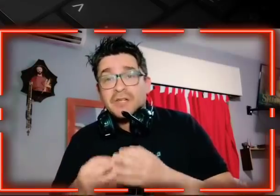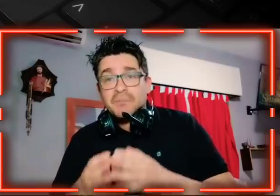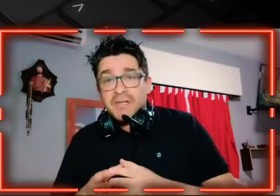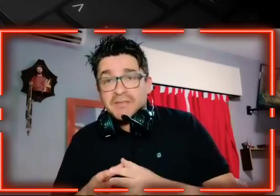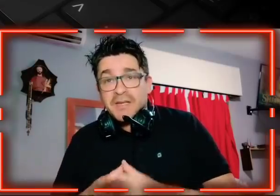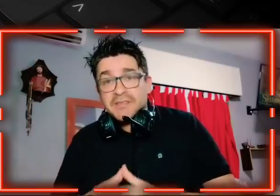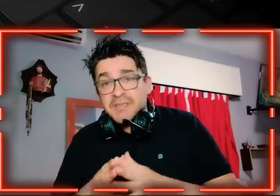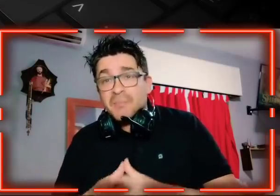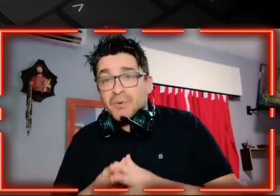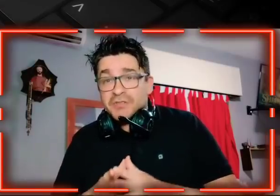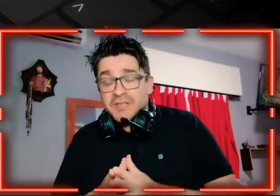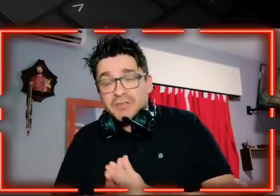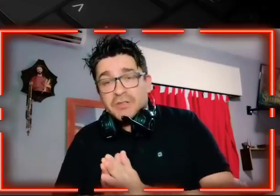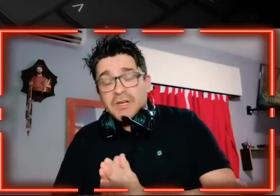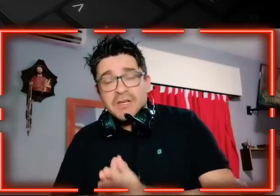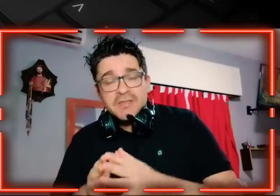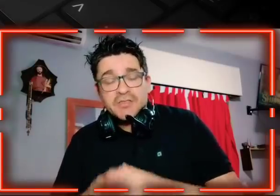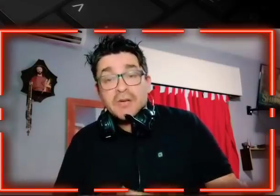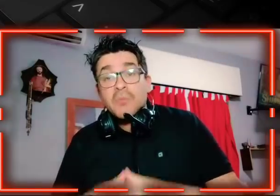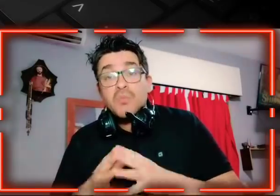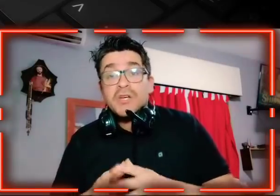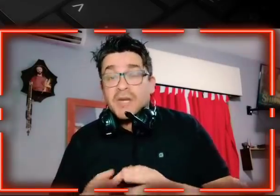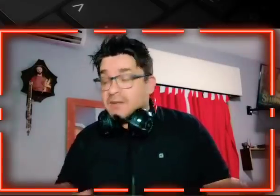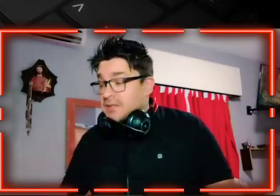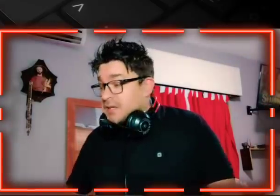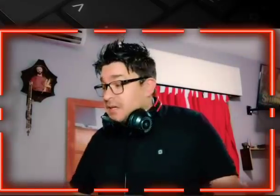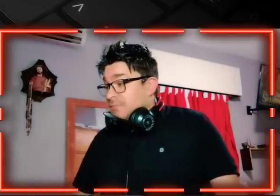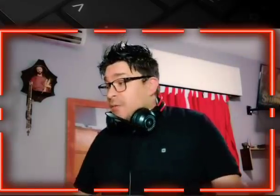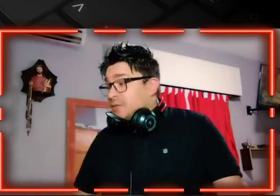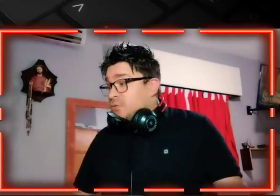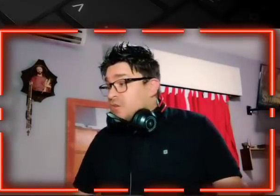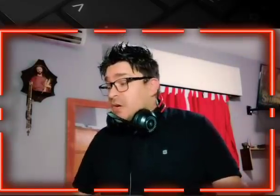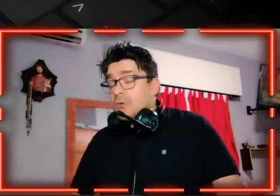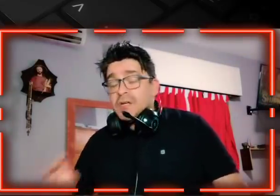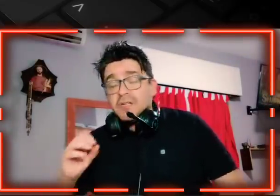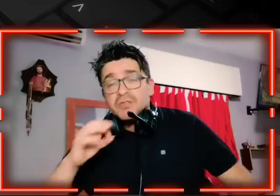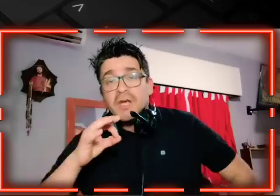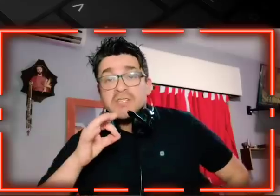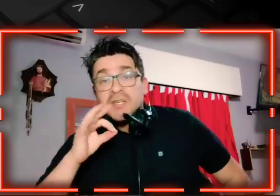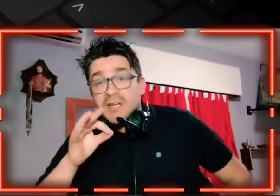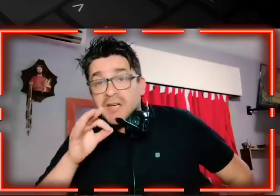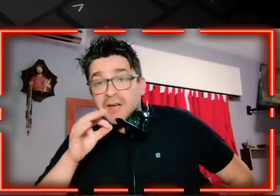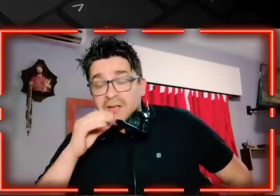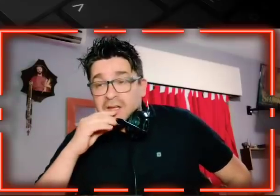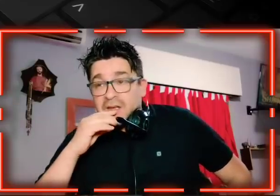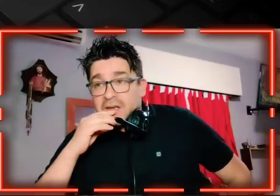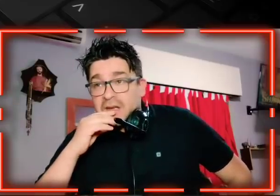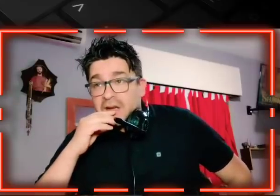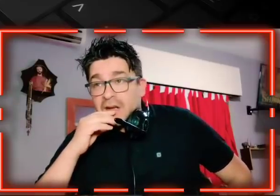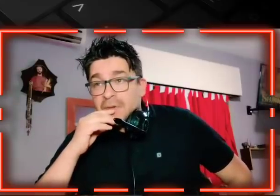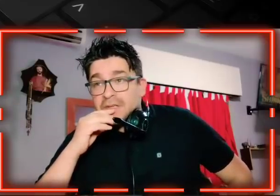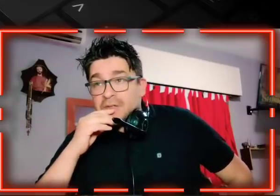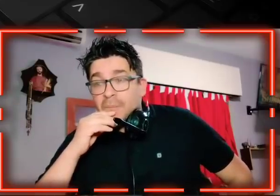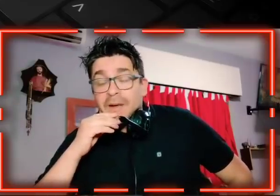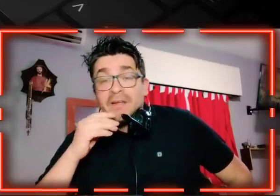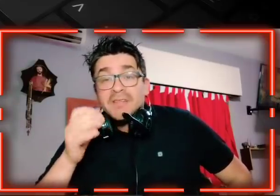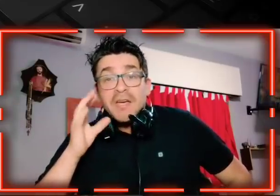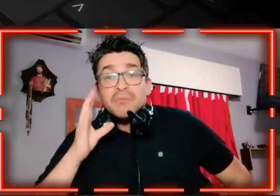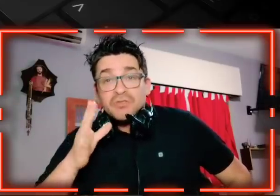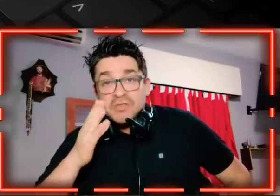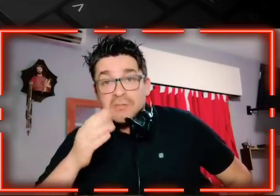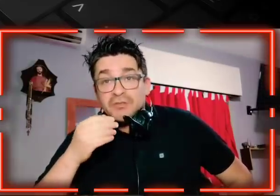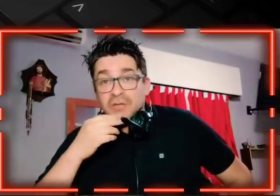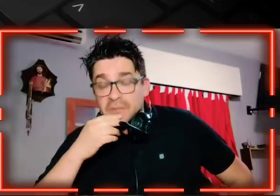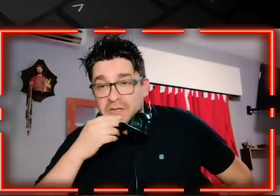Obrador te dice lo que piensa 100% y eso es algo muy grande. Vamos a escuchar a una escritora chilena que realmente dijo